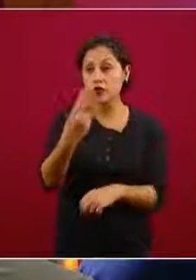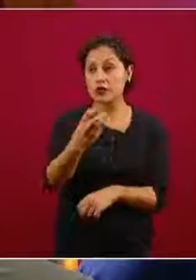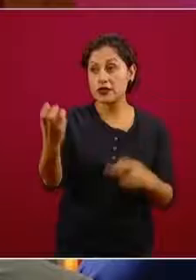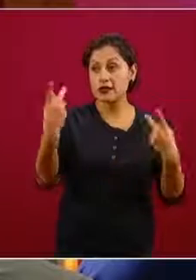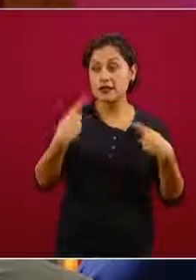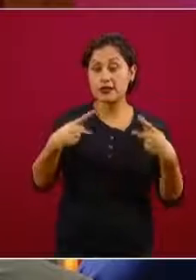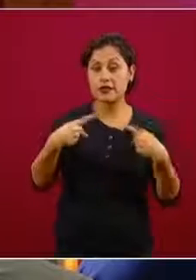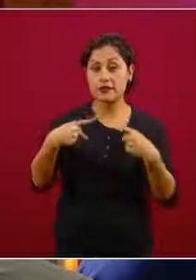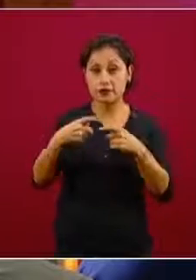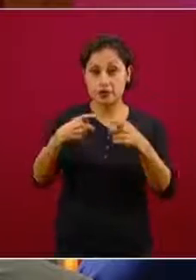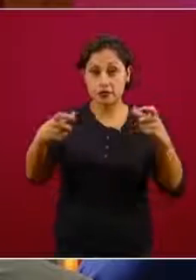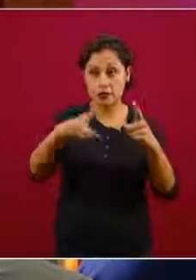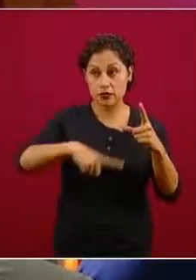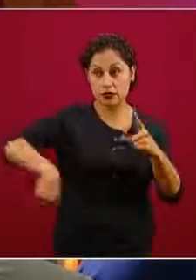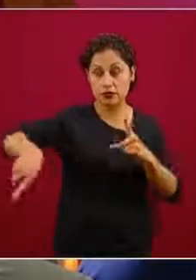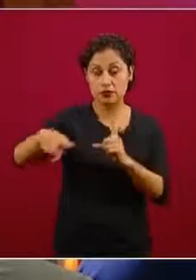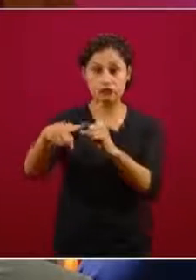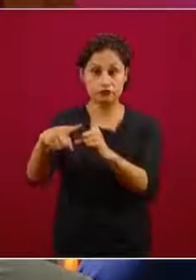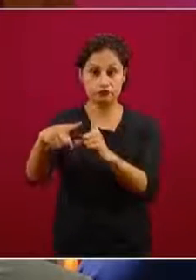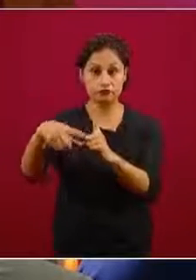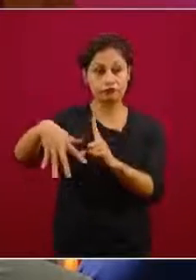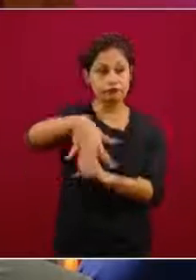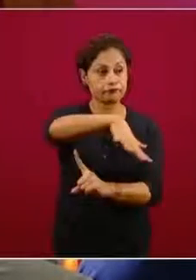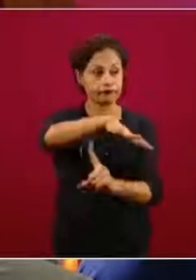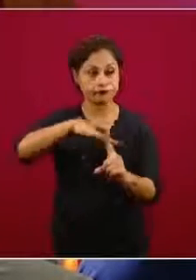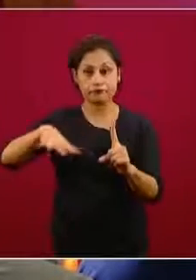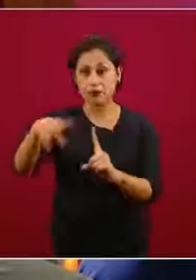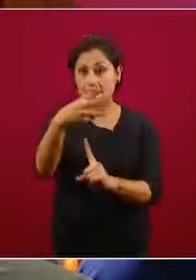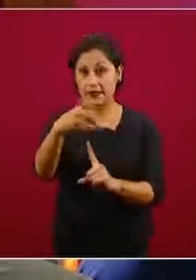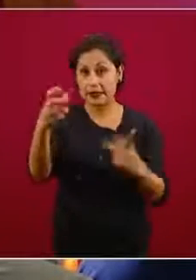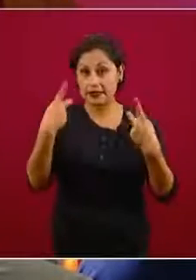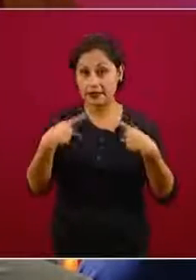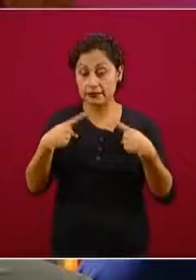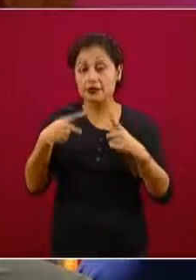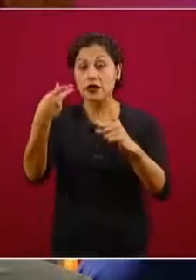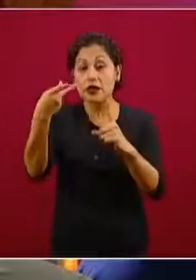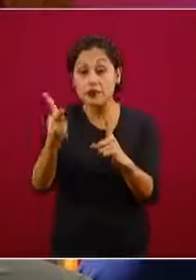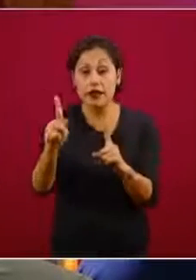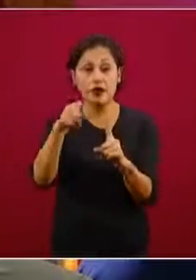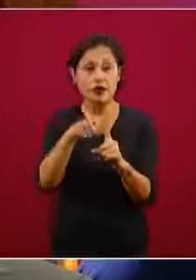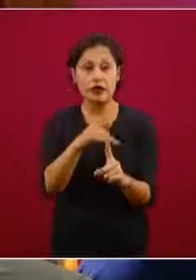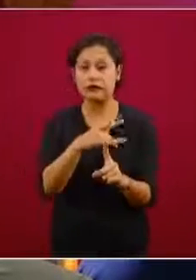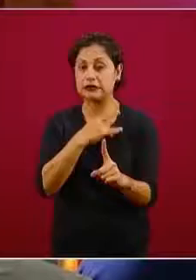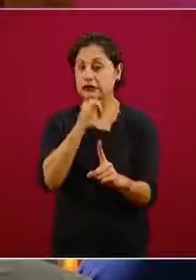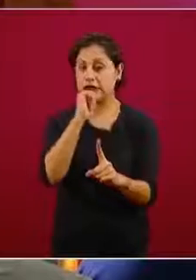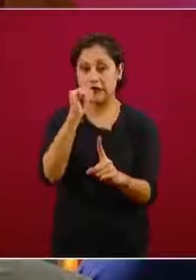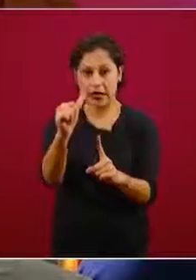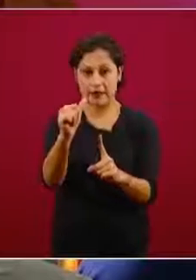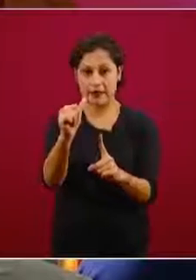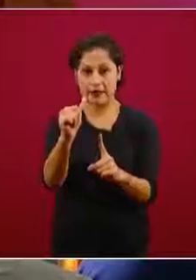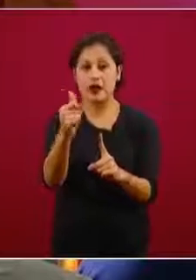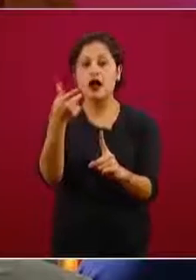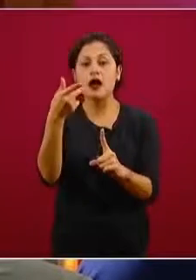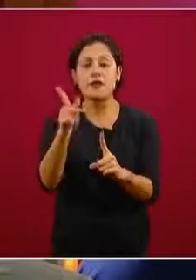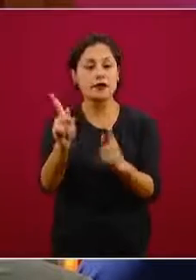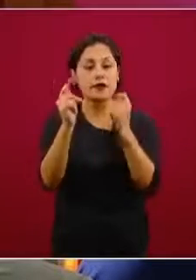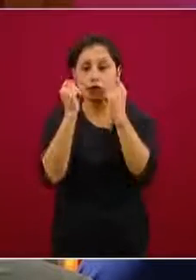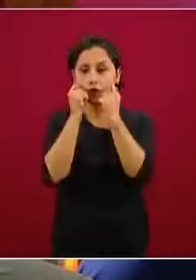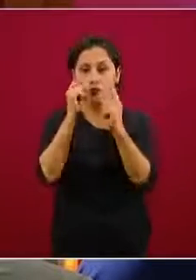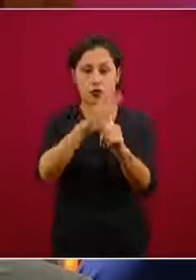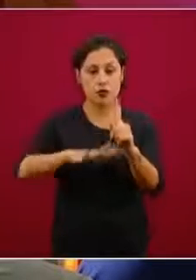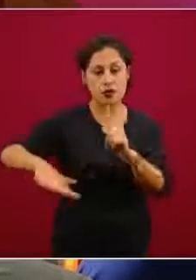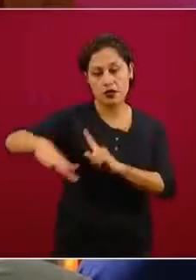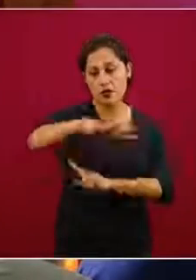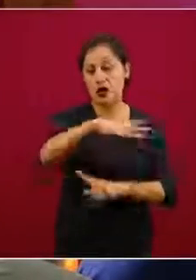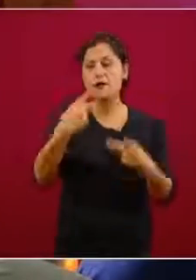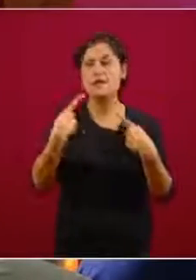más, pero todavía no estaba sintomático, esas 300 personas tienen una probabilidad muy baja,